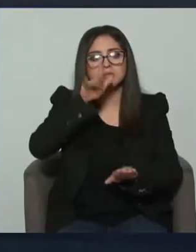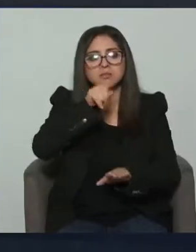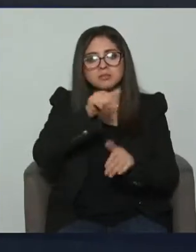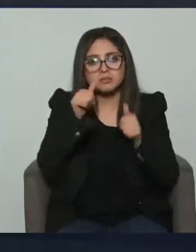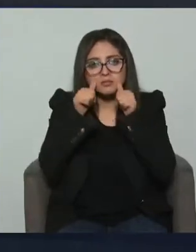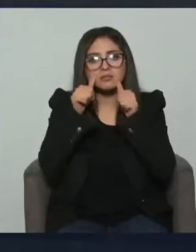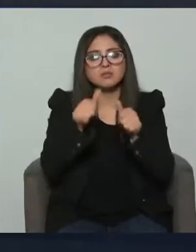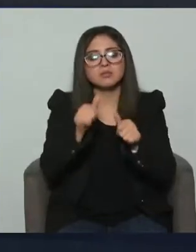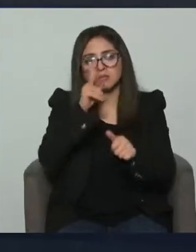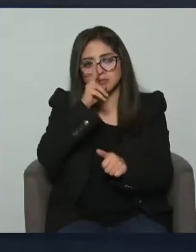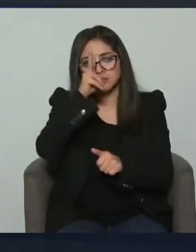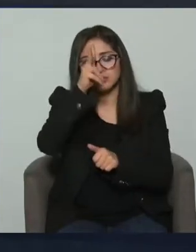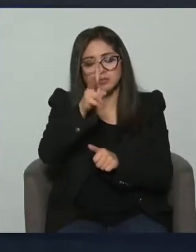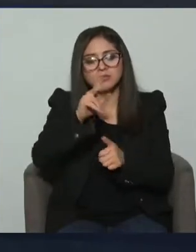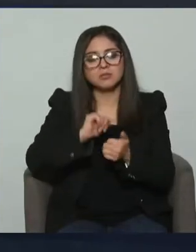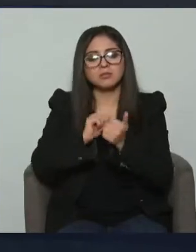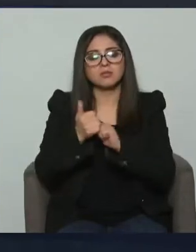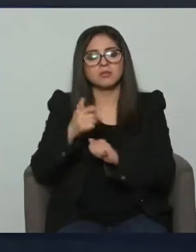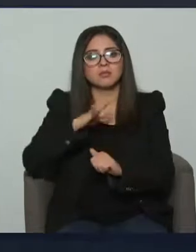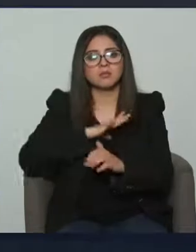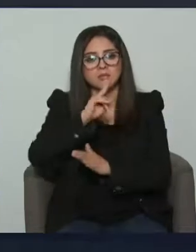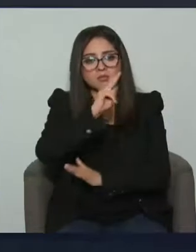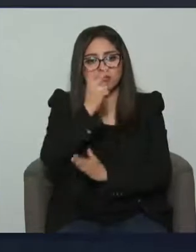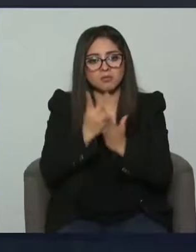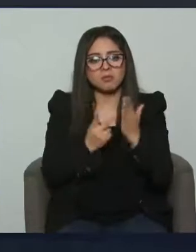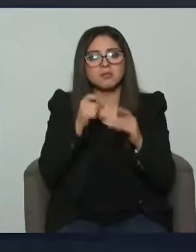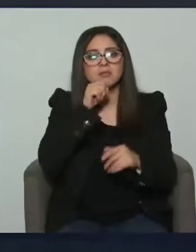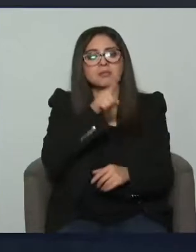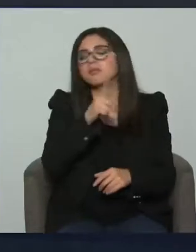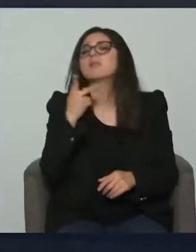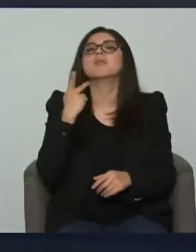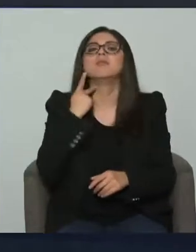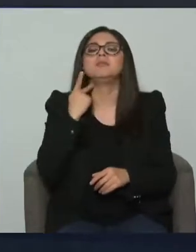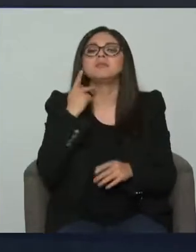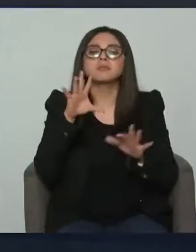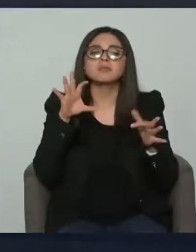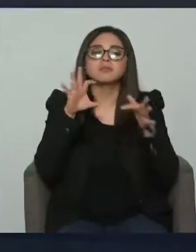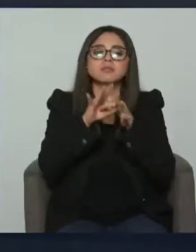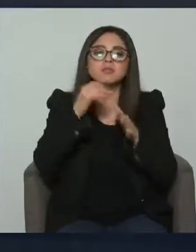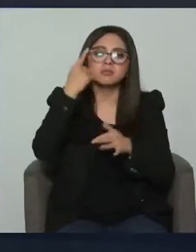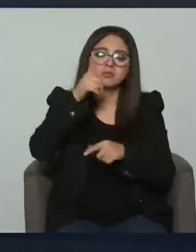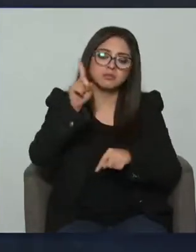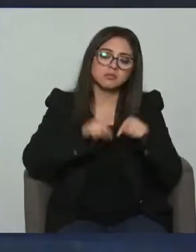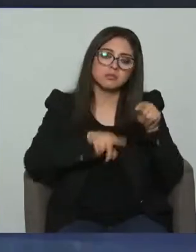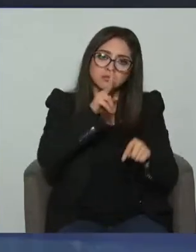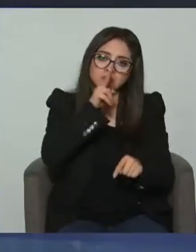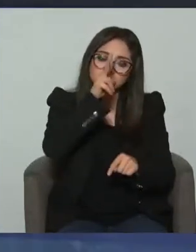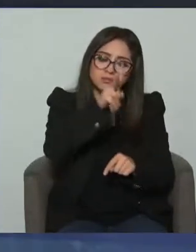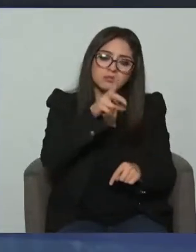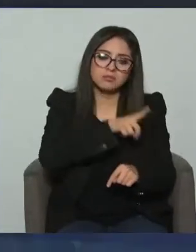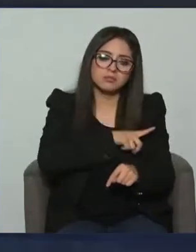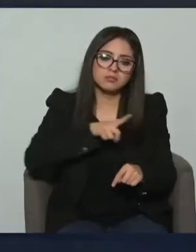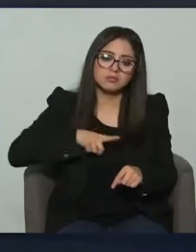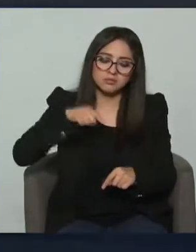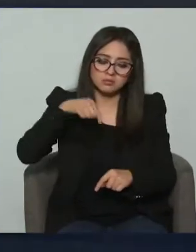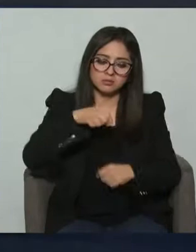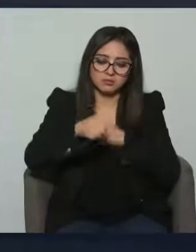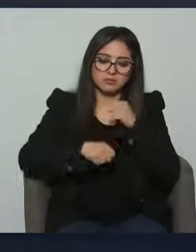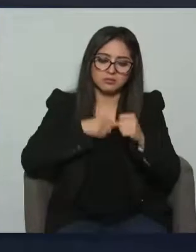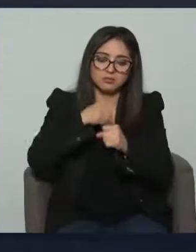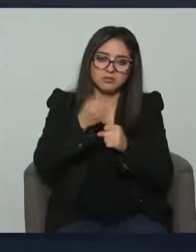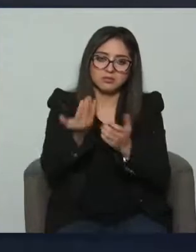este tema de violencia, un programa y políticas públicas que ayudaran a la erradicación de la violencia. Entonces hay que entregar un reporte este año en